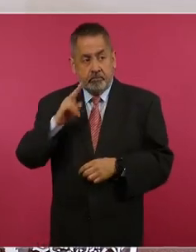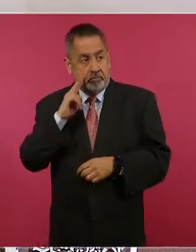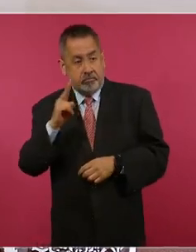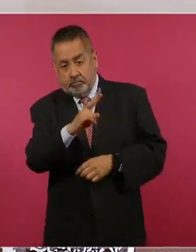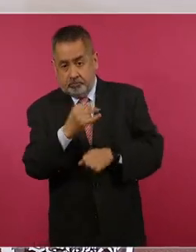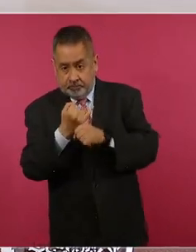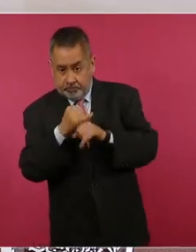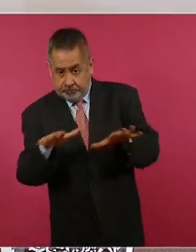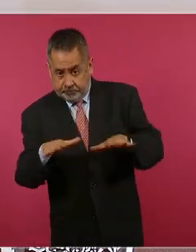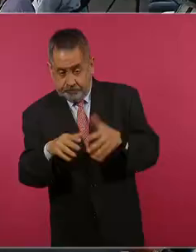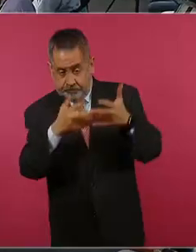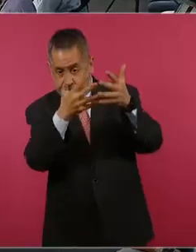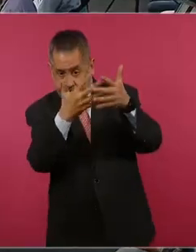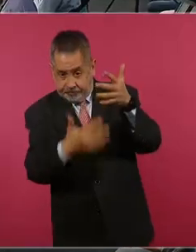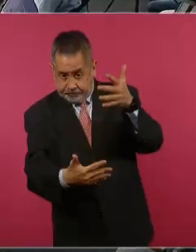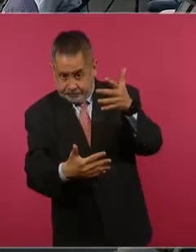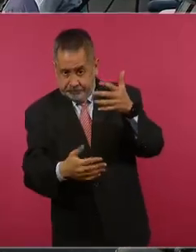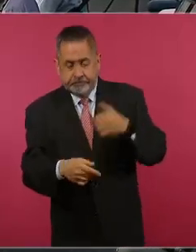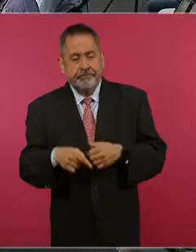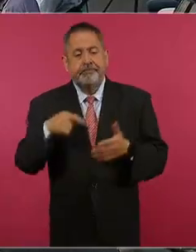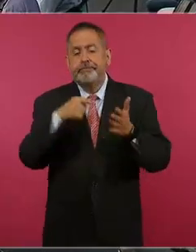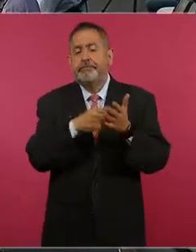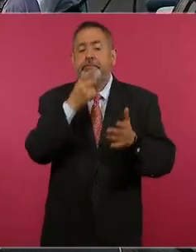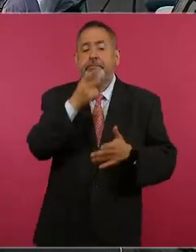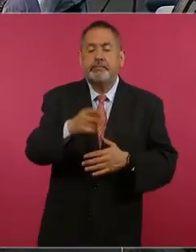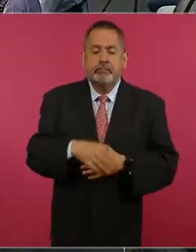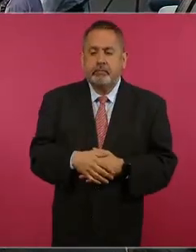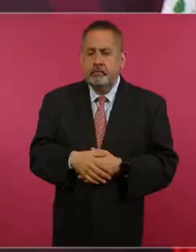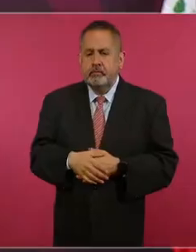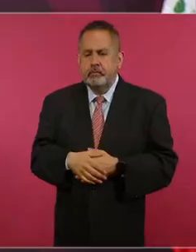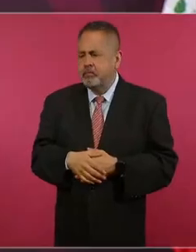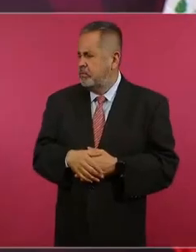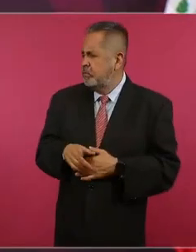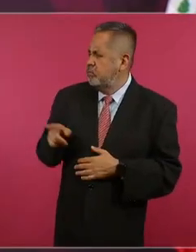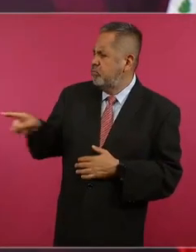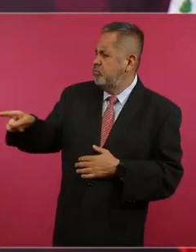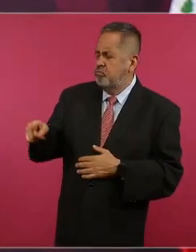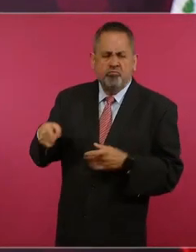informe, dicen que nosotros cuestionamos jueces